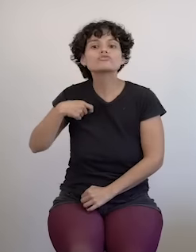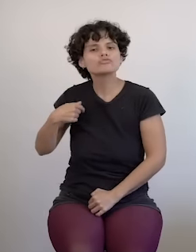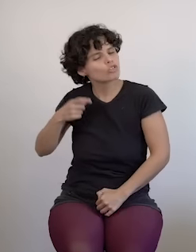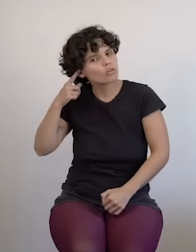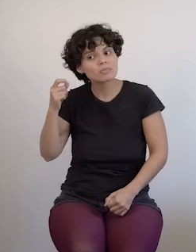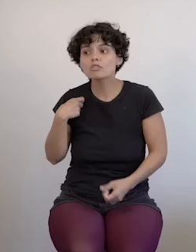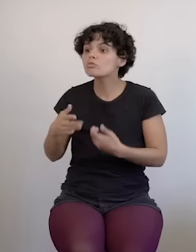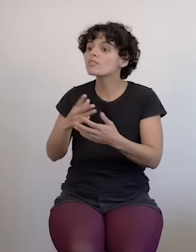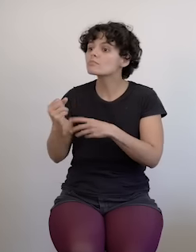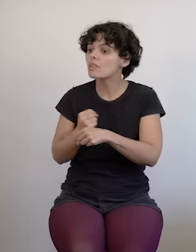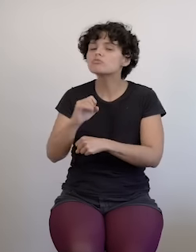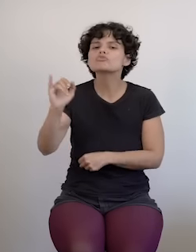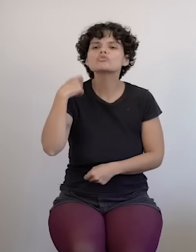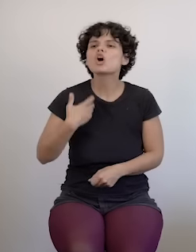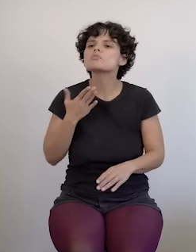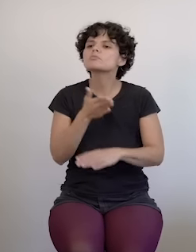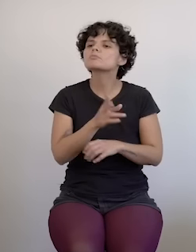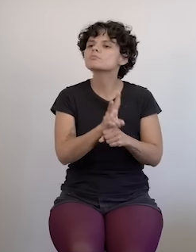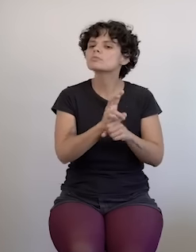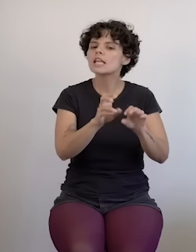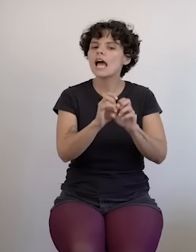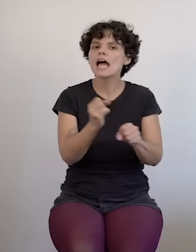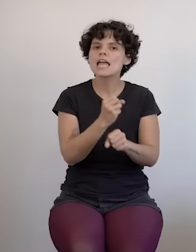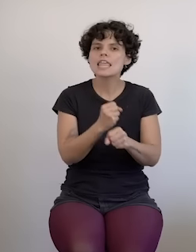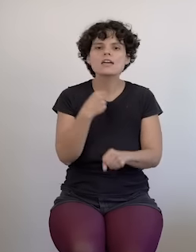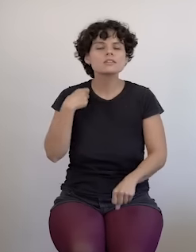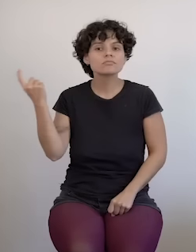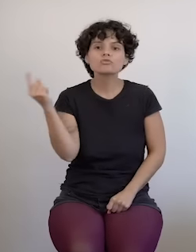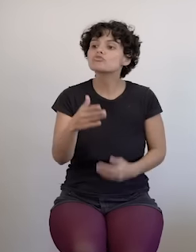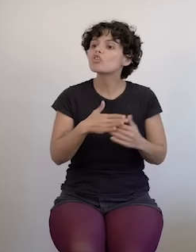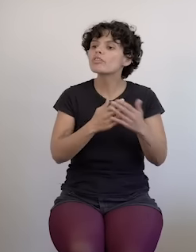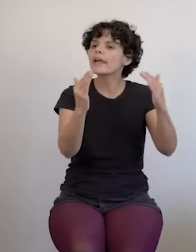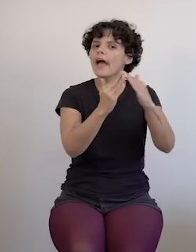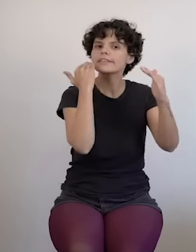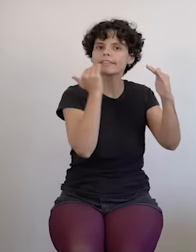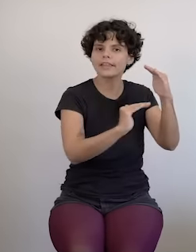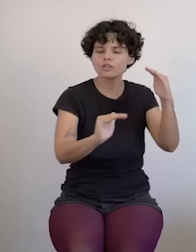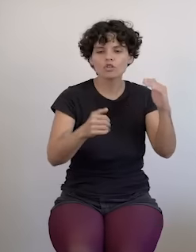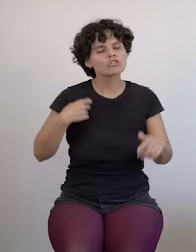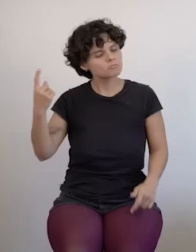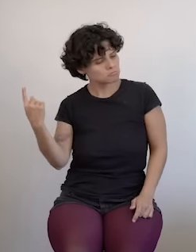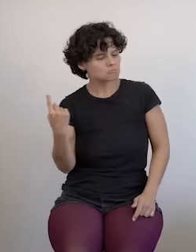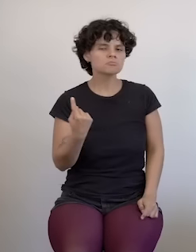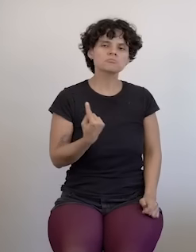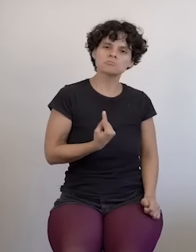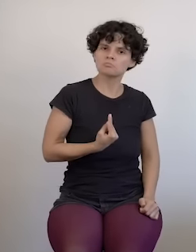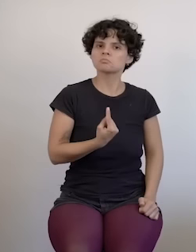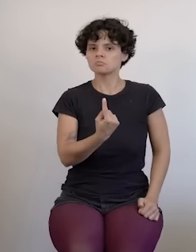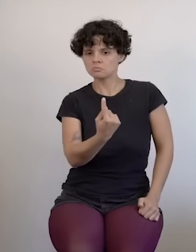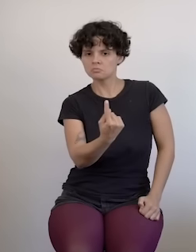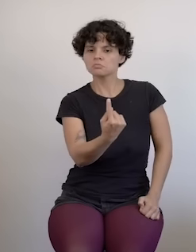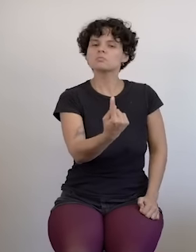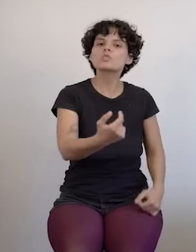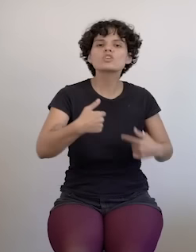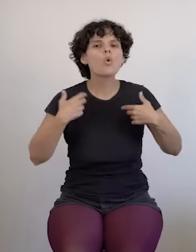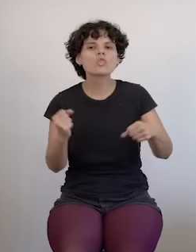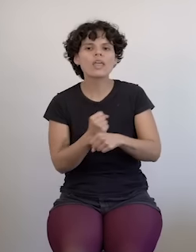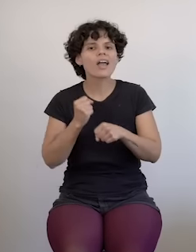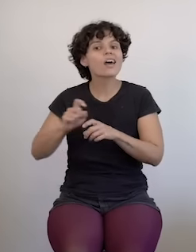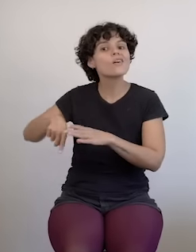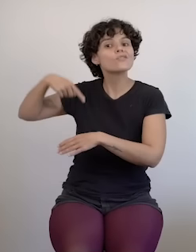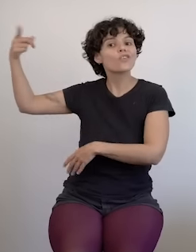taller? ¿Dónde? En Casas Menores, en la calle Estupe. Yo, po. Y entro con la hijo y la directora hace una cara de zapa. Y entro con la hijo, po. Entonces no puedo